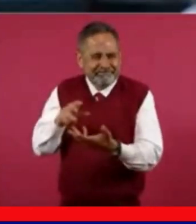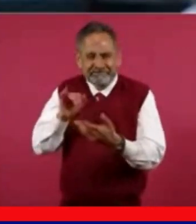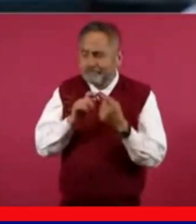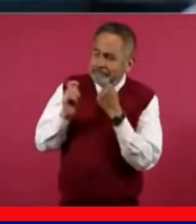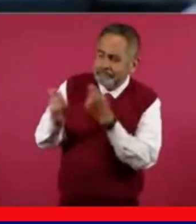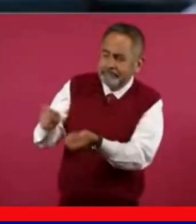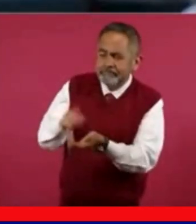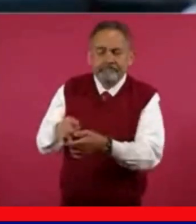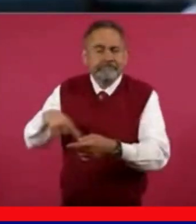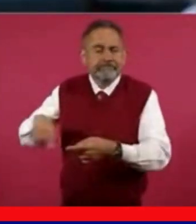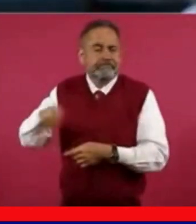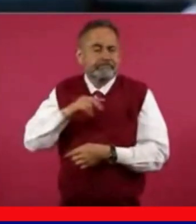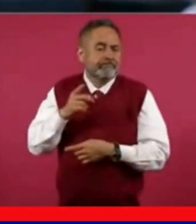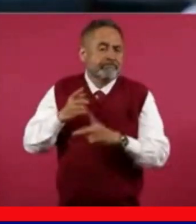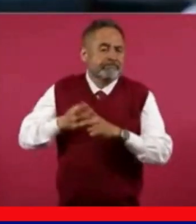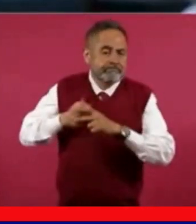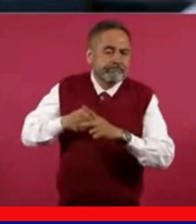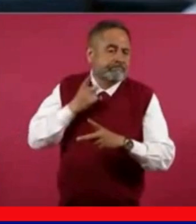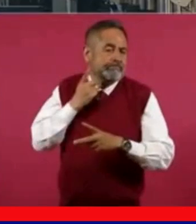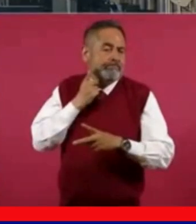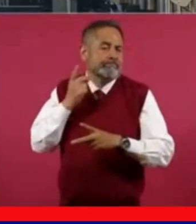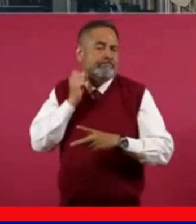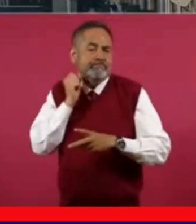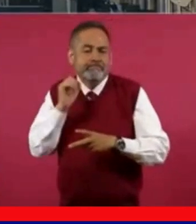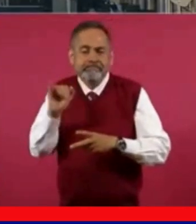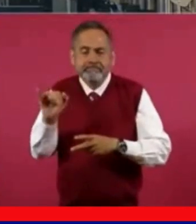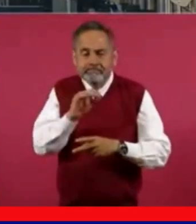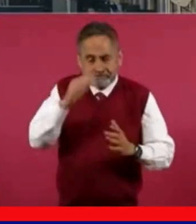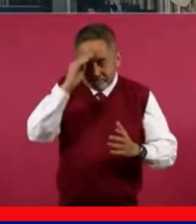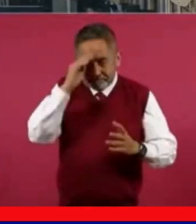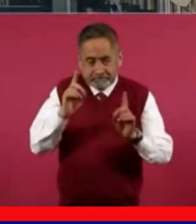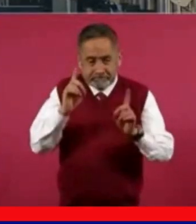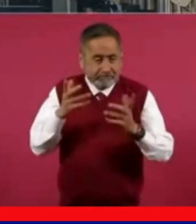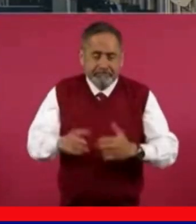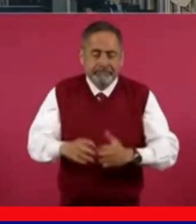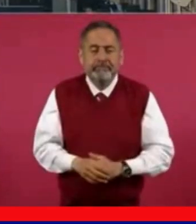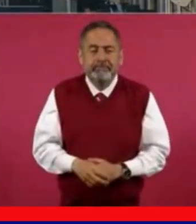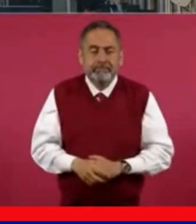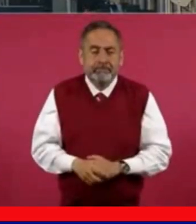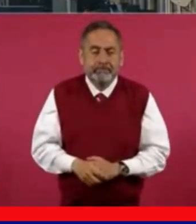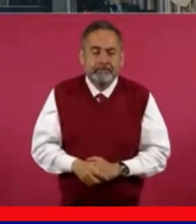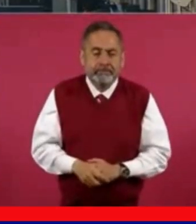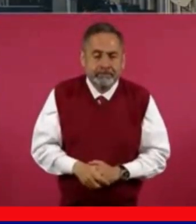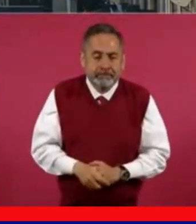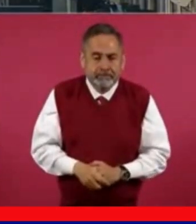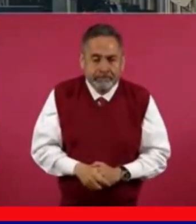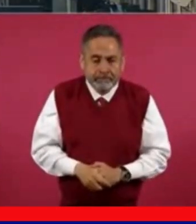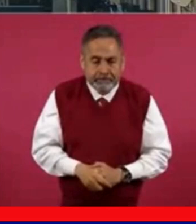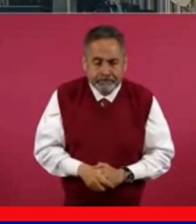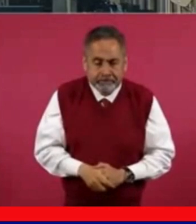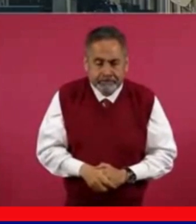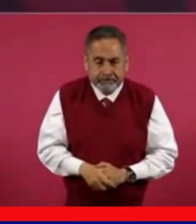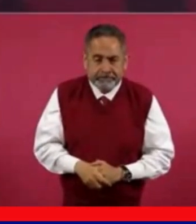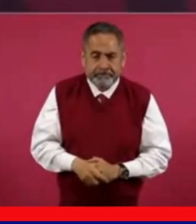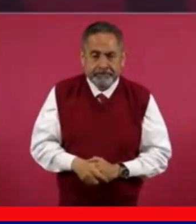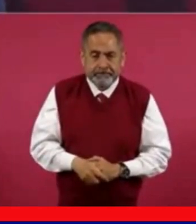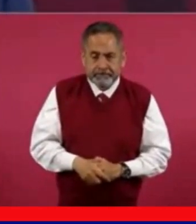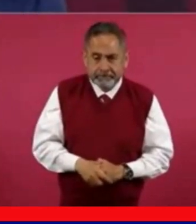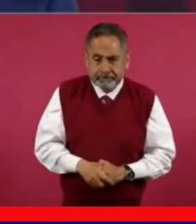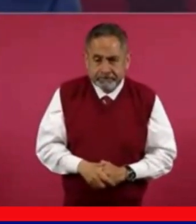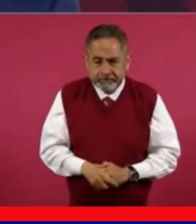honestidad subrayando que el pueblo estará muy atento A cómo se realice esta distribución y qué decisión tome el